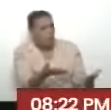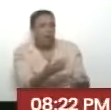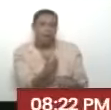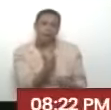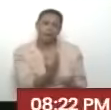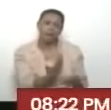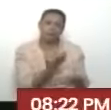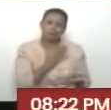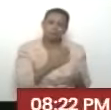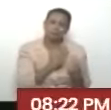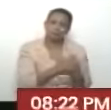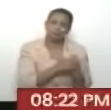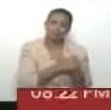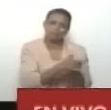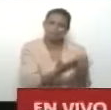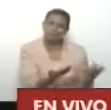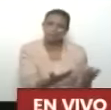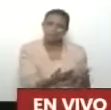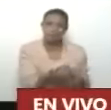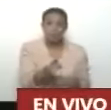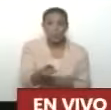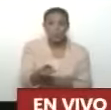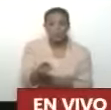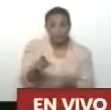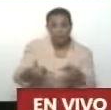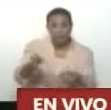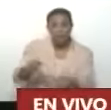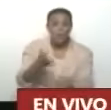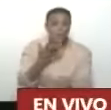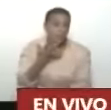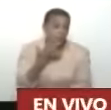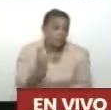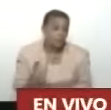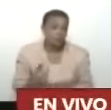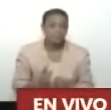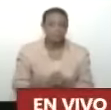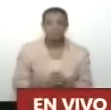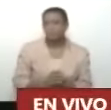el tipo de argumentos que ellos manejan. Lo primero que manejaron, por ejemplo, fue